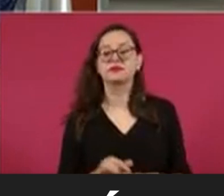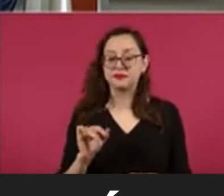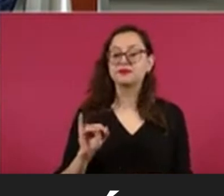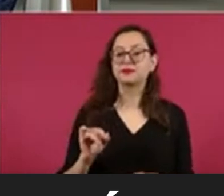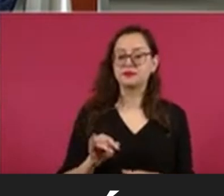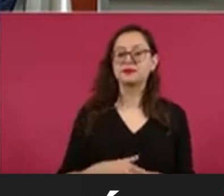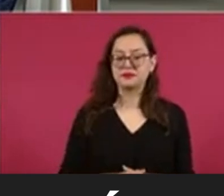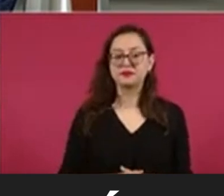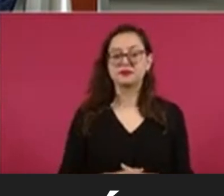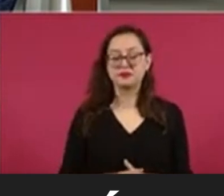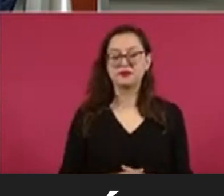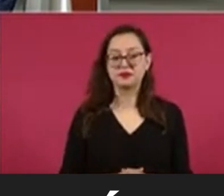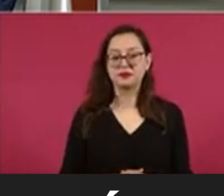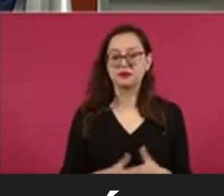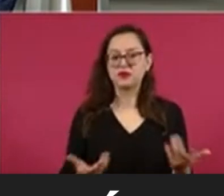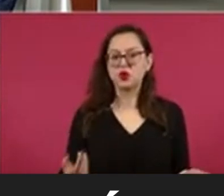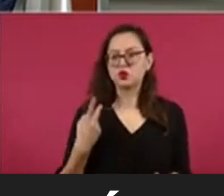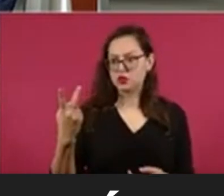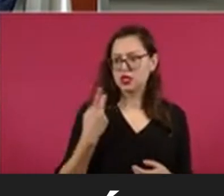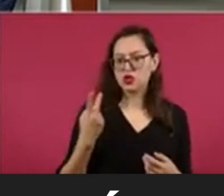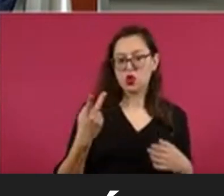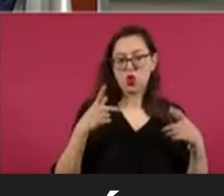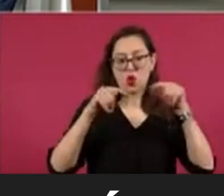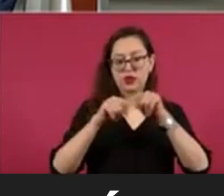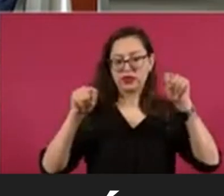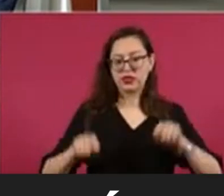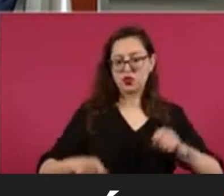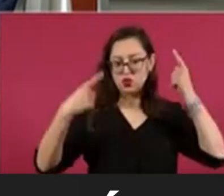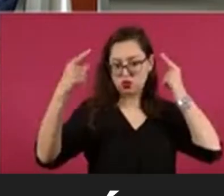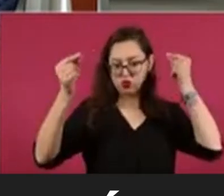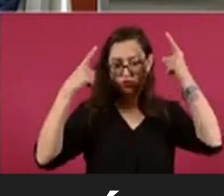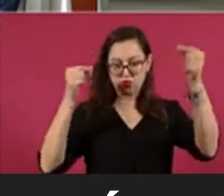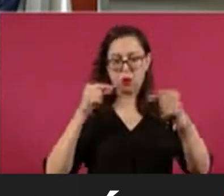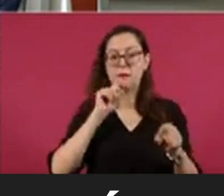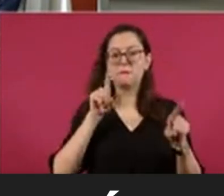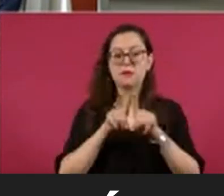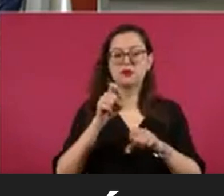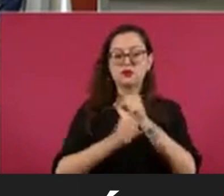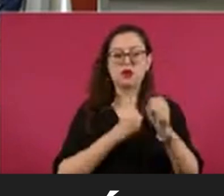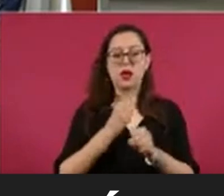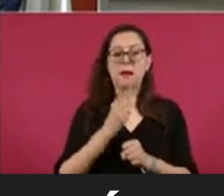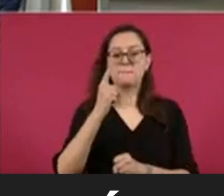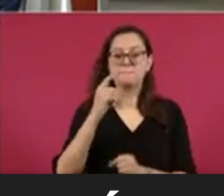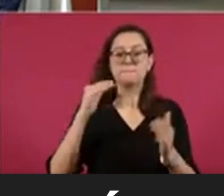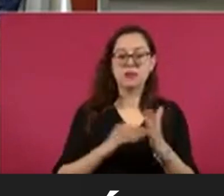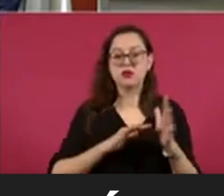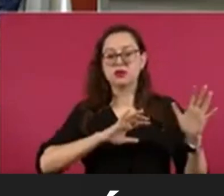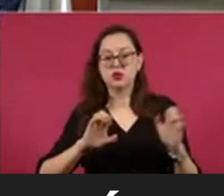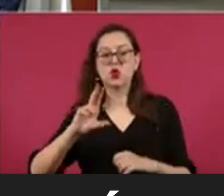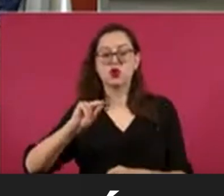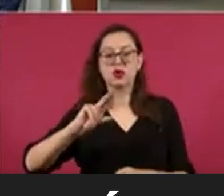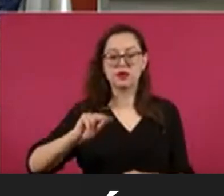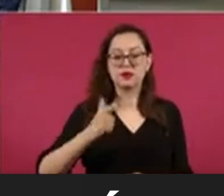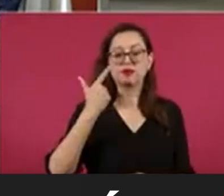usted con 10 años. No, Sí. nos titulamos en el mismo año, usted y su servidor. Sí, En el año de 1987, perdón, señor presidente. Sí.